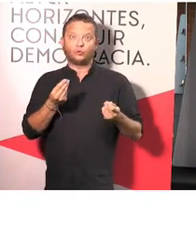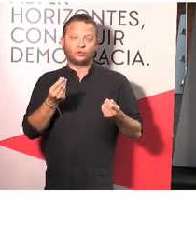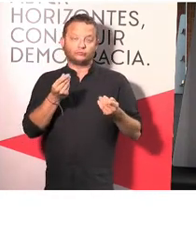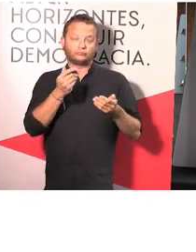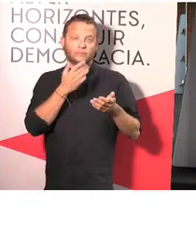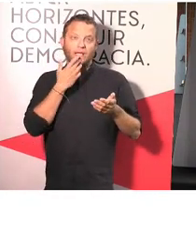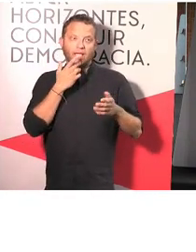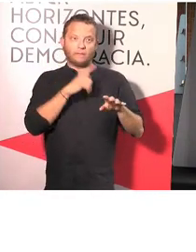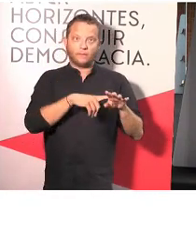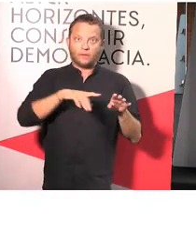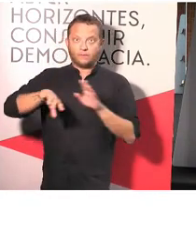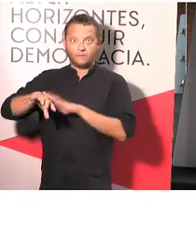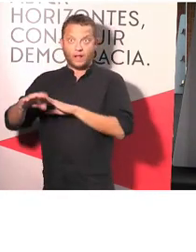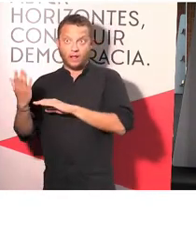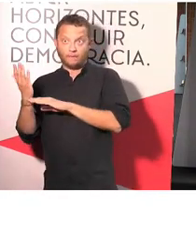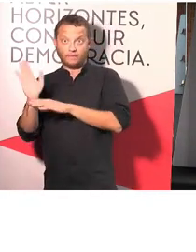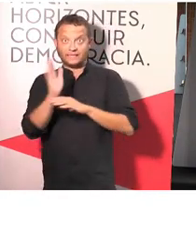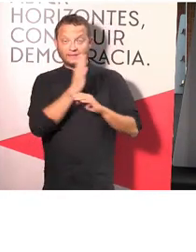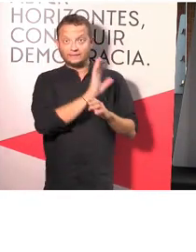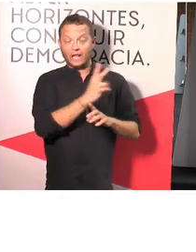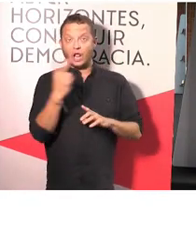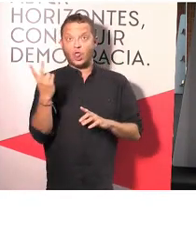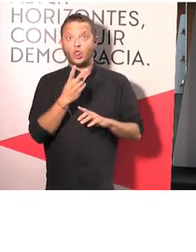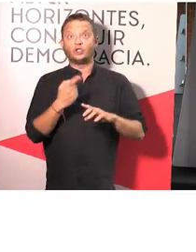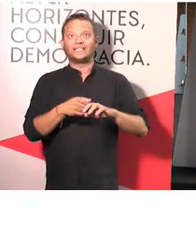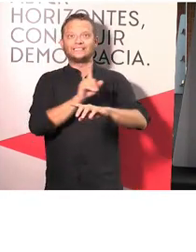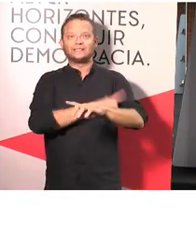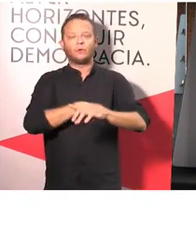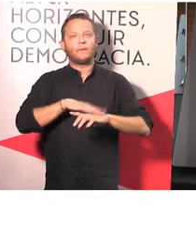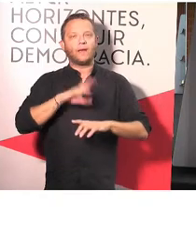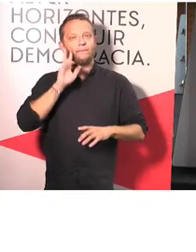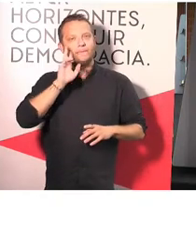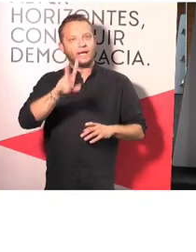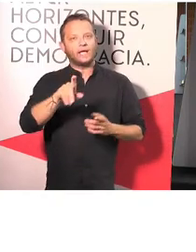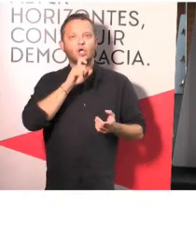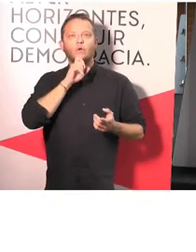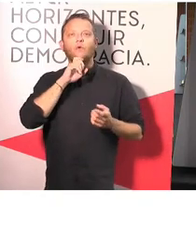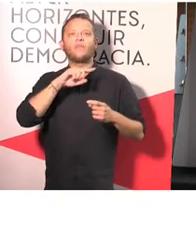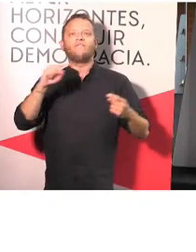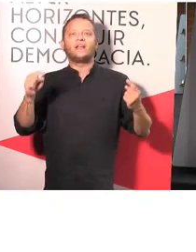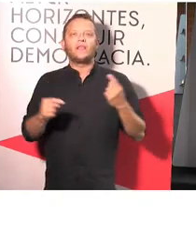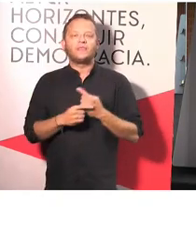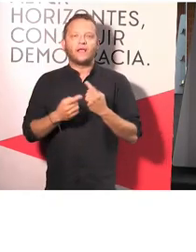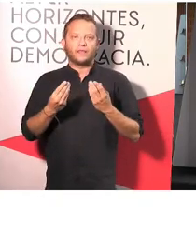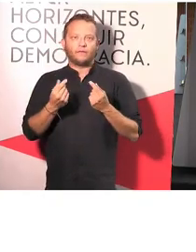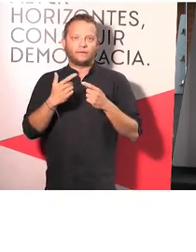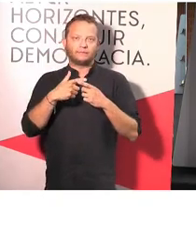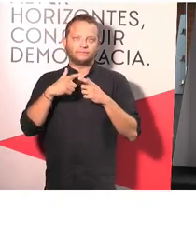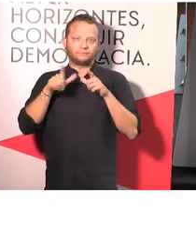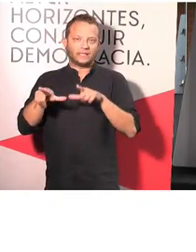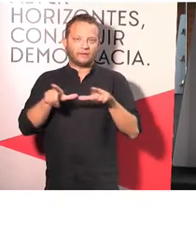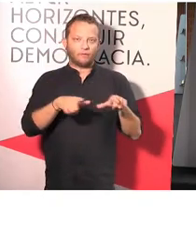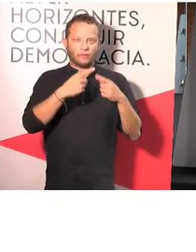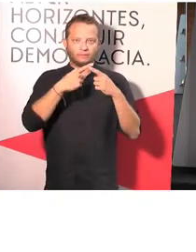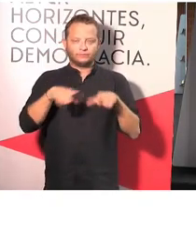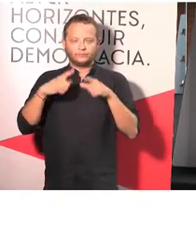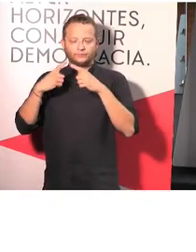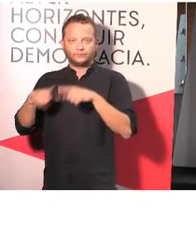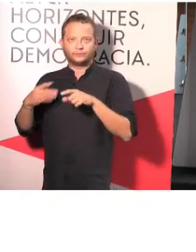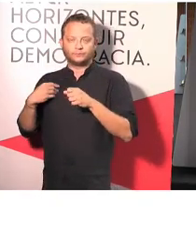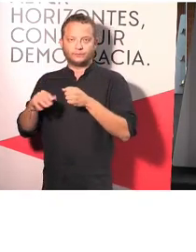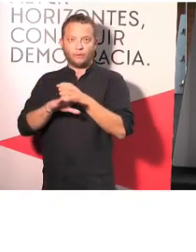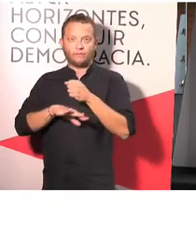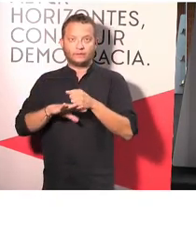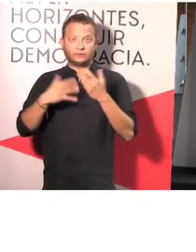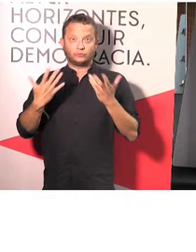dos extremos, ¿vale? Para que entendamos cómo la diferenciación entre los diferentes tipos de plataforma sobre la